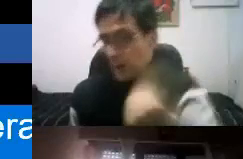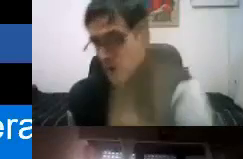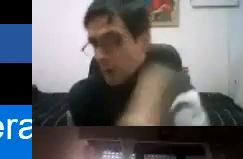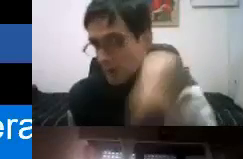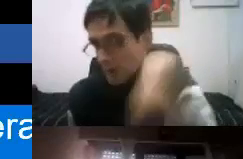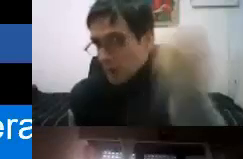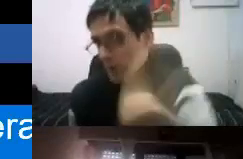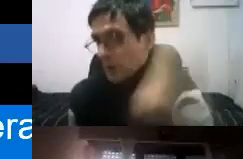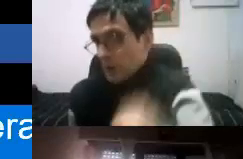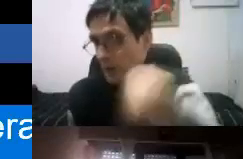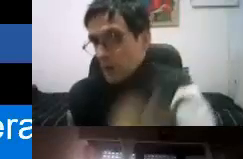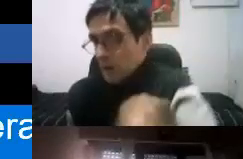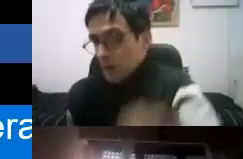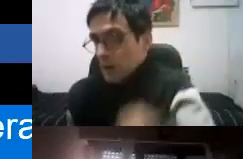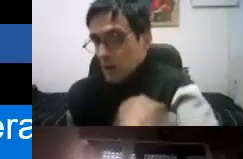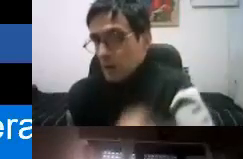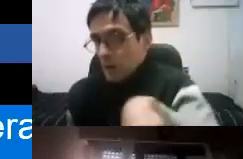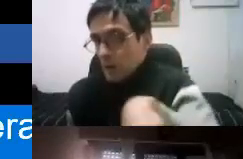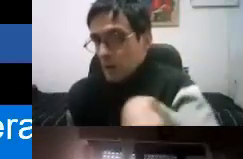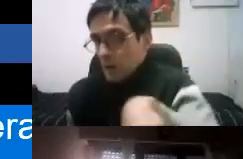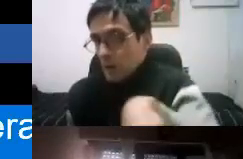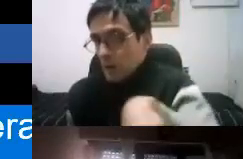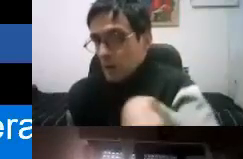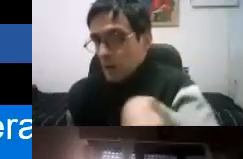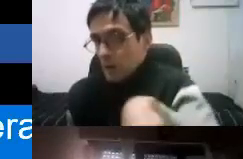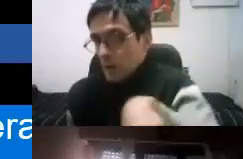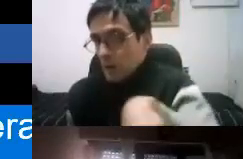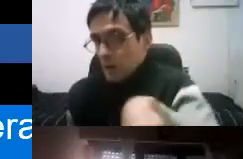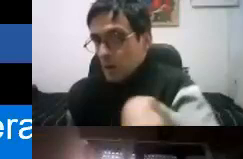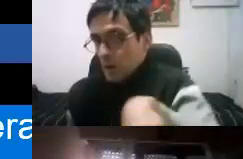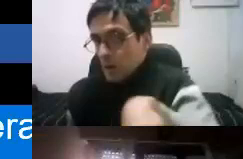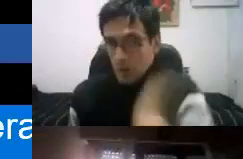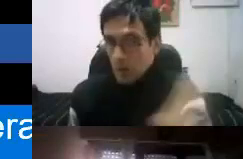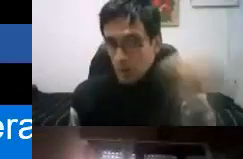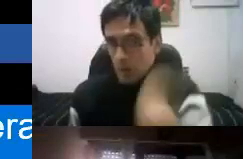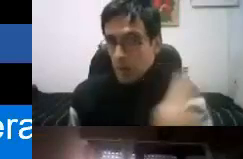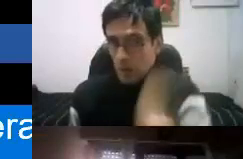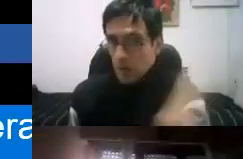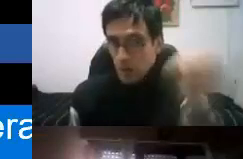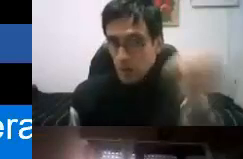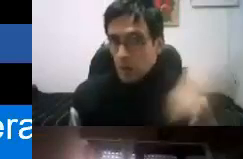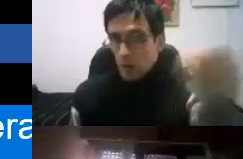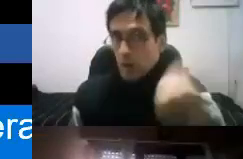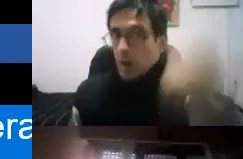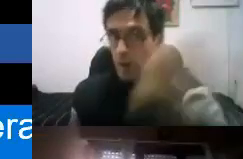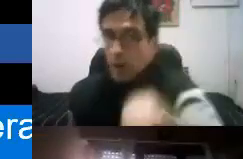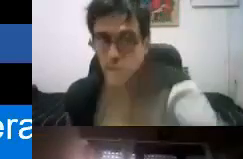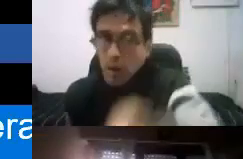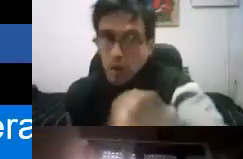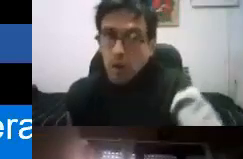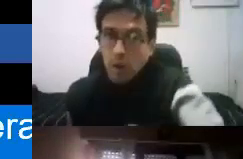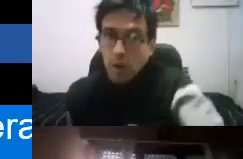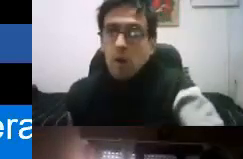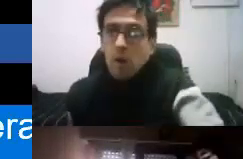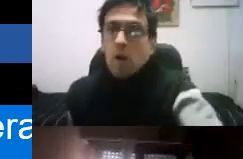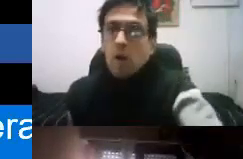comunidad expresado en el plexo de valores que lo integran. Valores que son